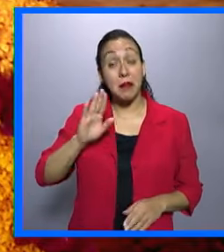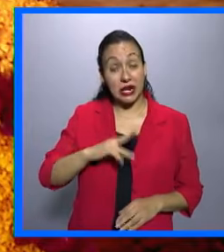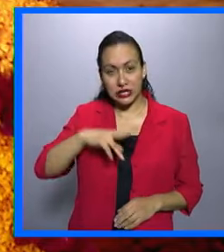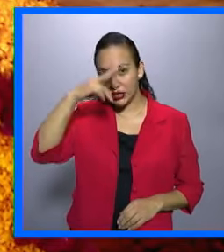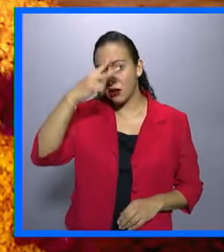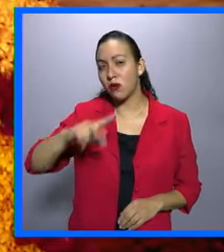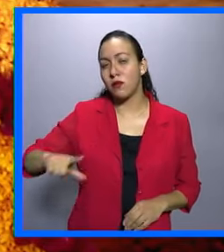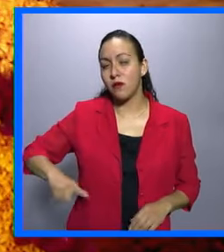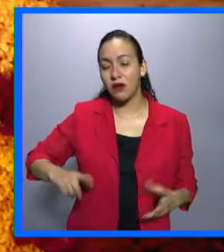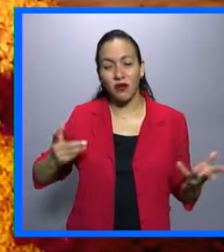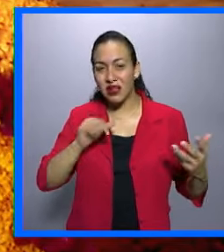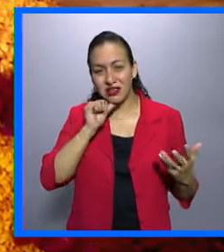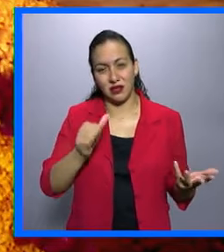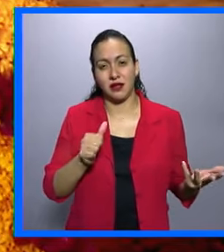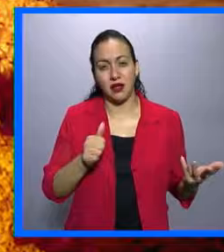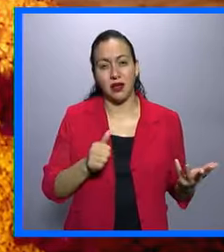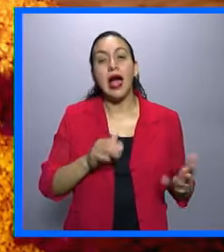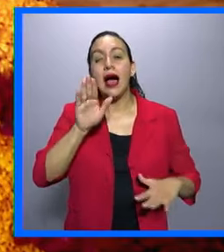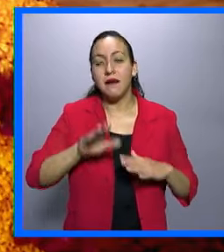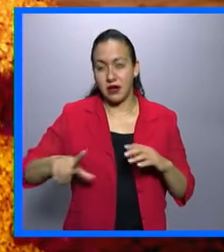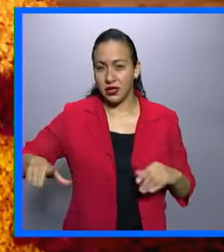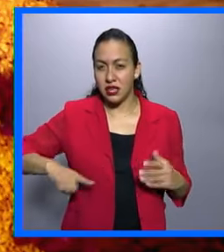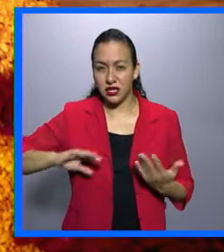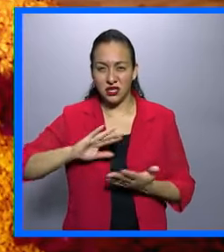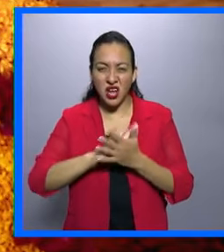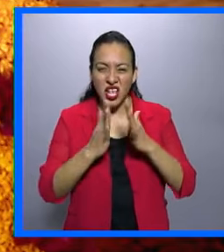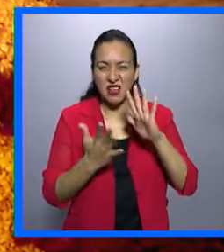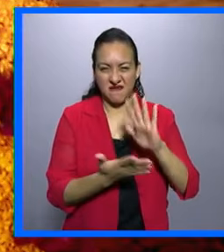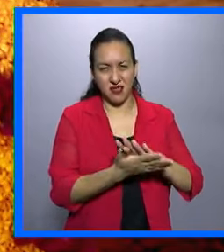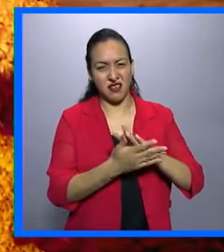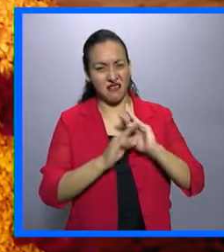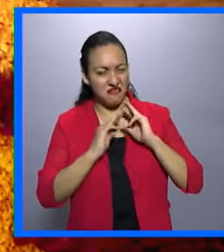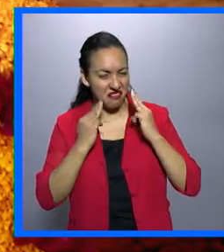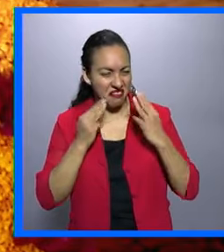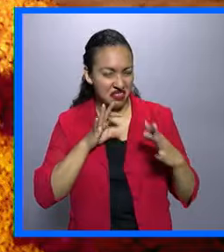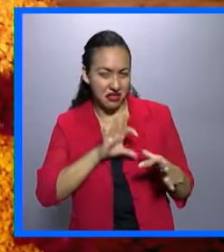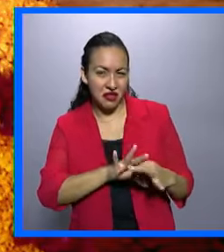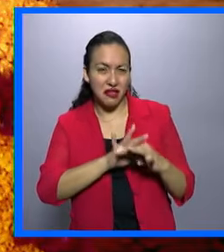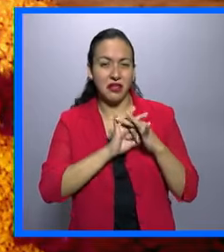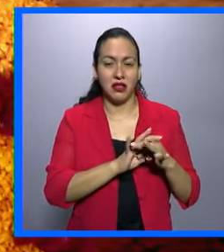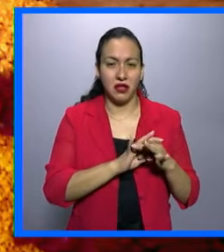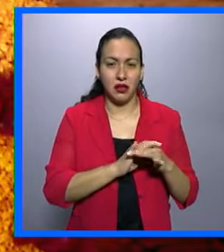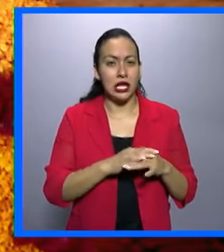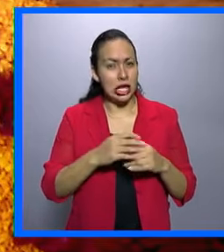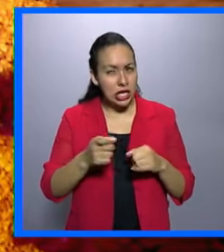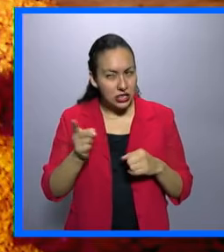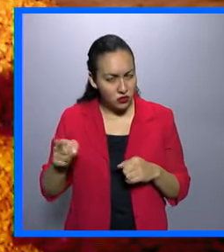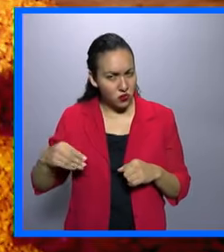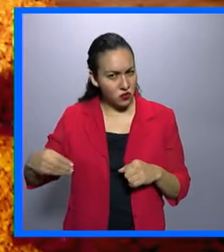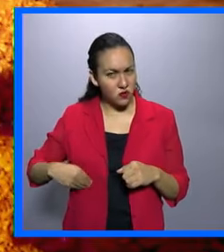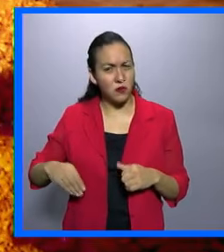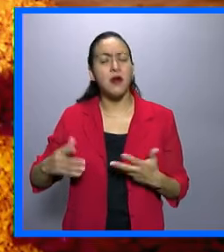nada. Si no está en colusión, está en una omisión, en una negligencia permanente y ha permitido que durante todos estos